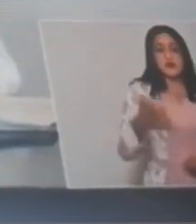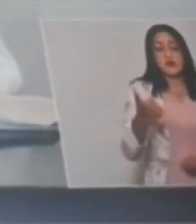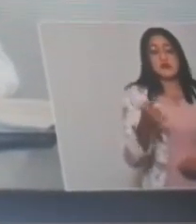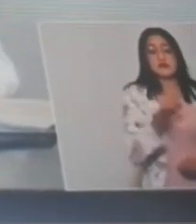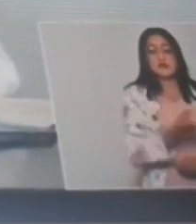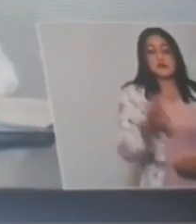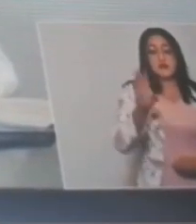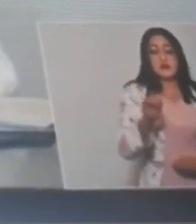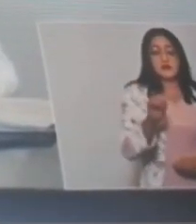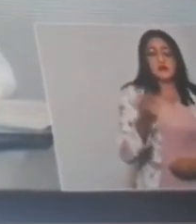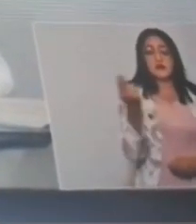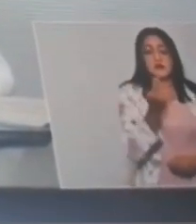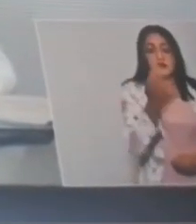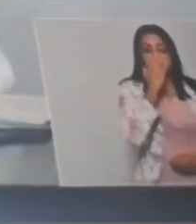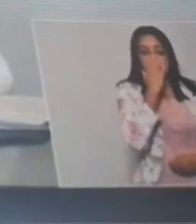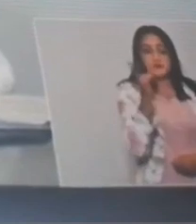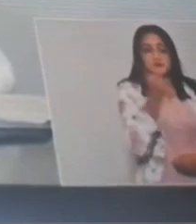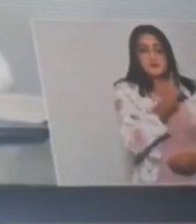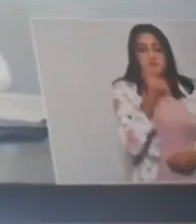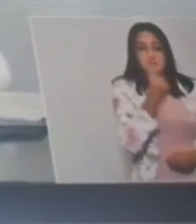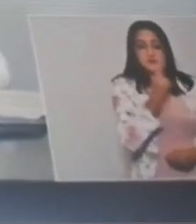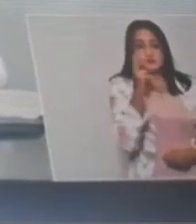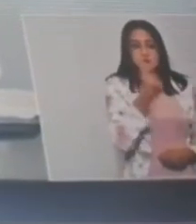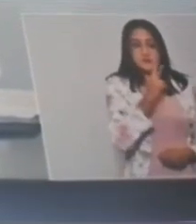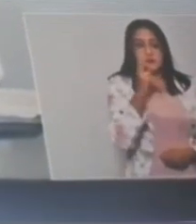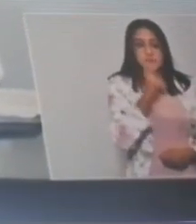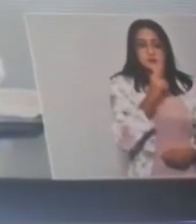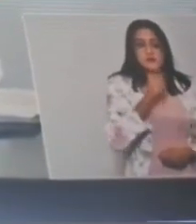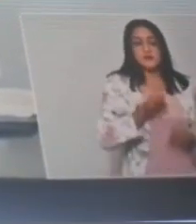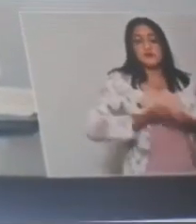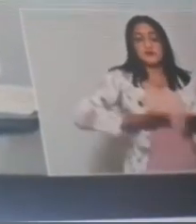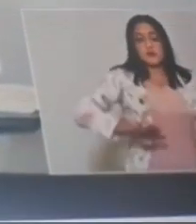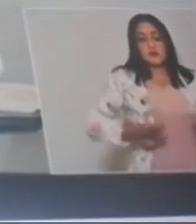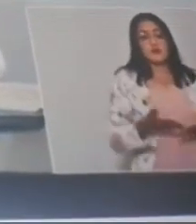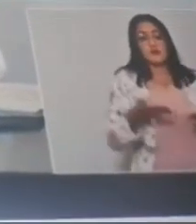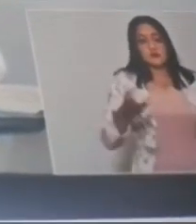109 de ellos requieren de ventilación mecánica asistida. Están distribuidos de la siguiente manera.